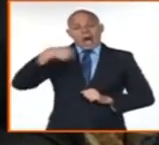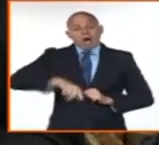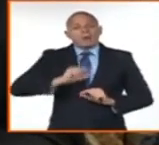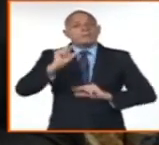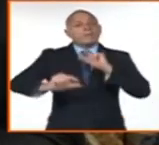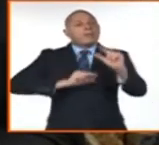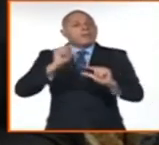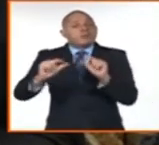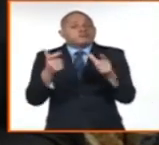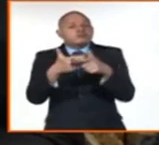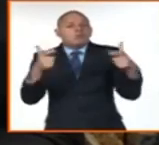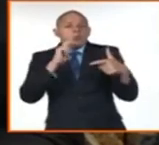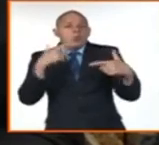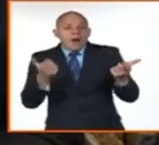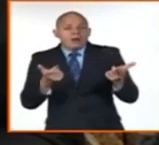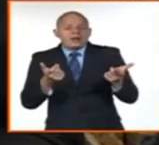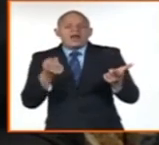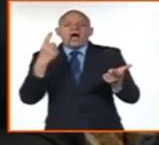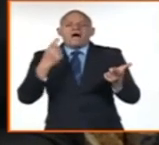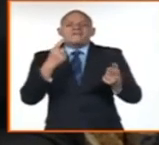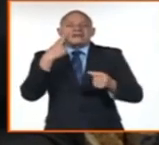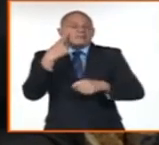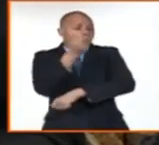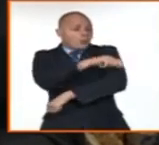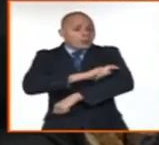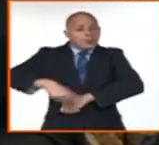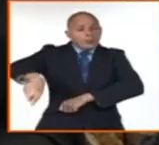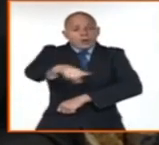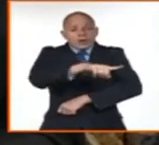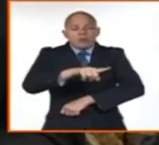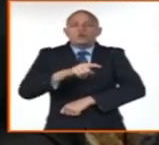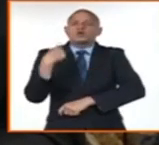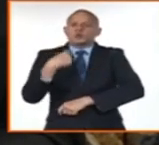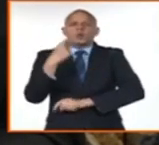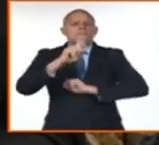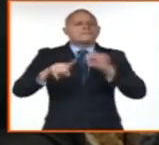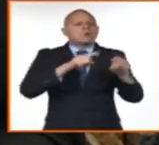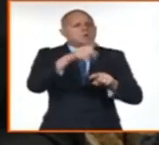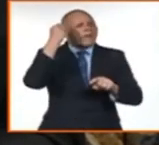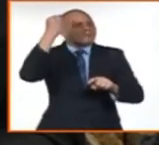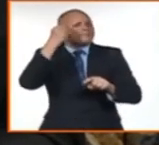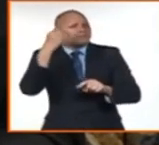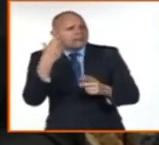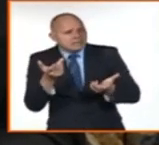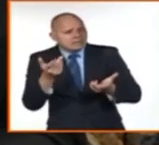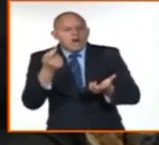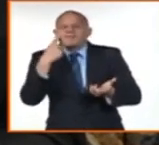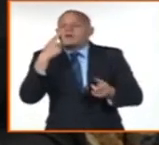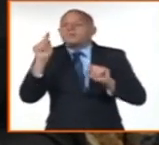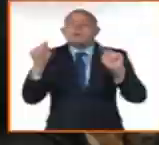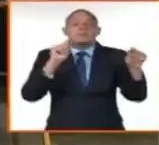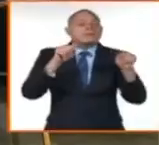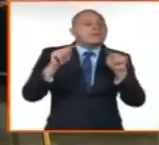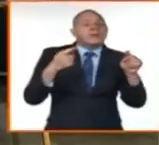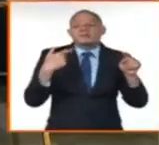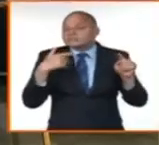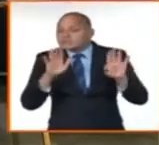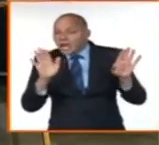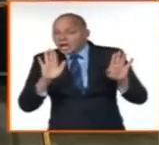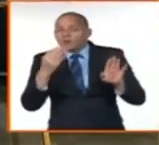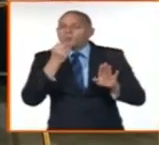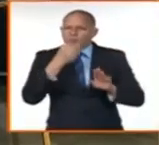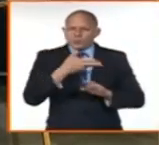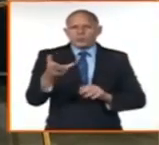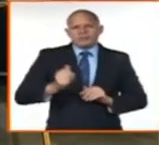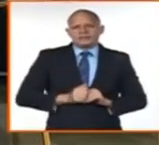de la participación y el control popular en nuestra sociedad. Para eso ya hemos sistematizado encuentros